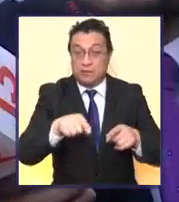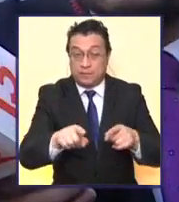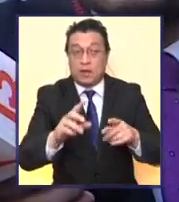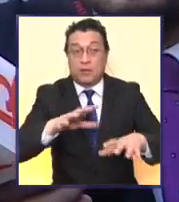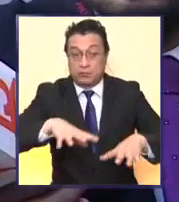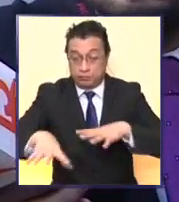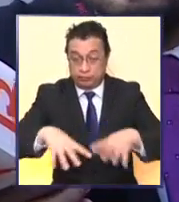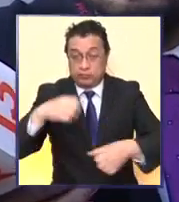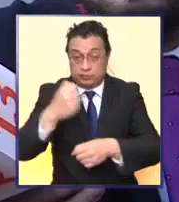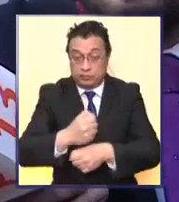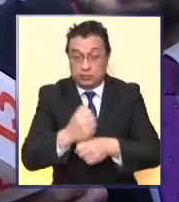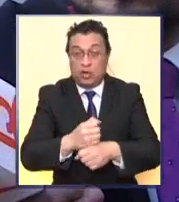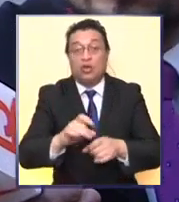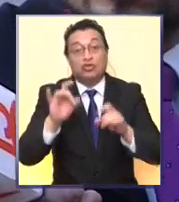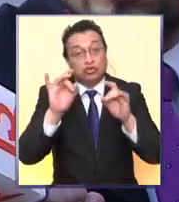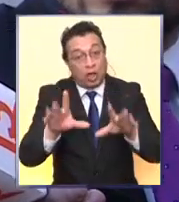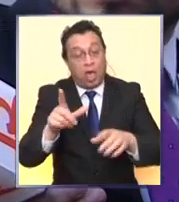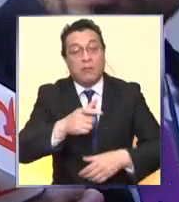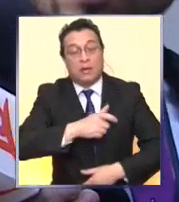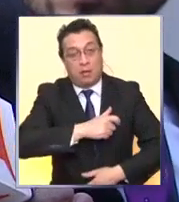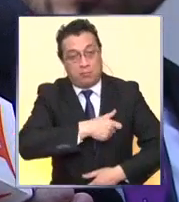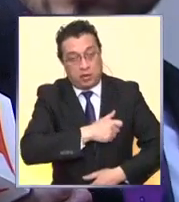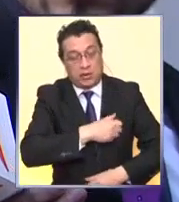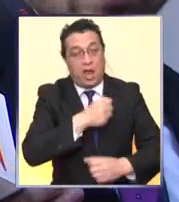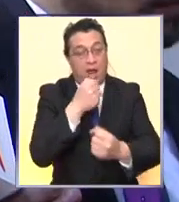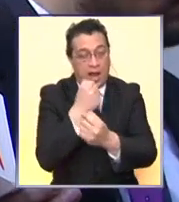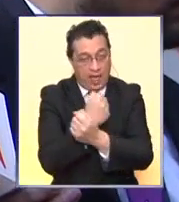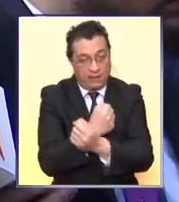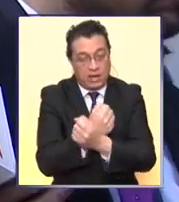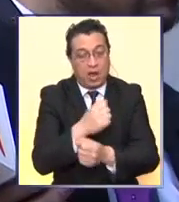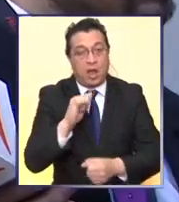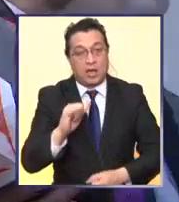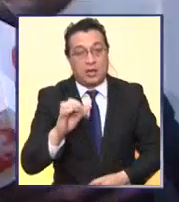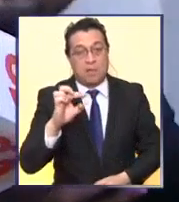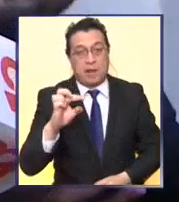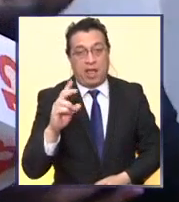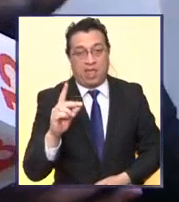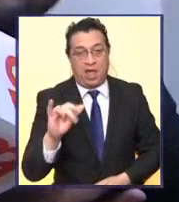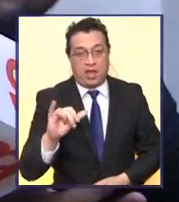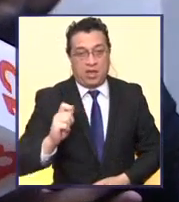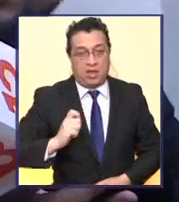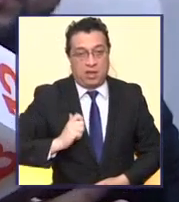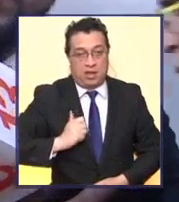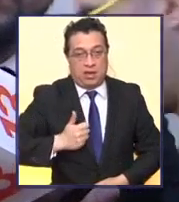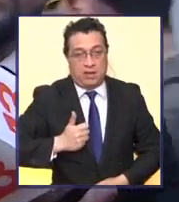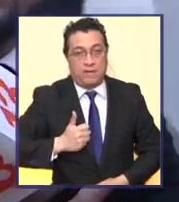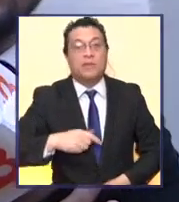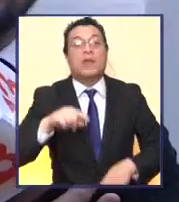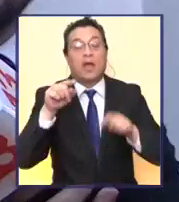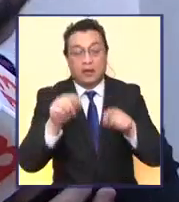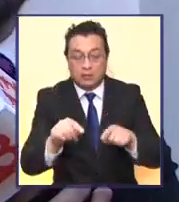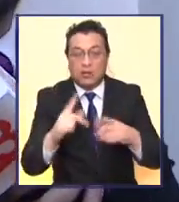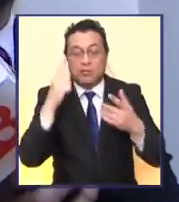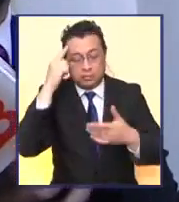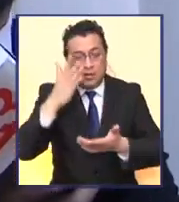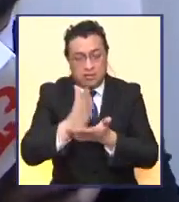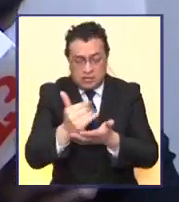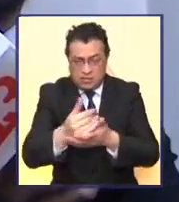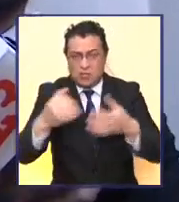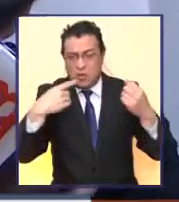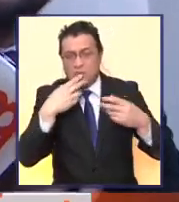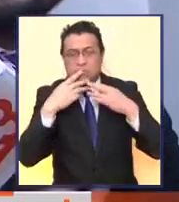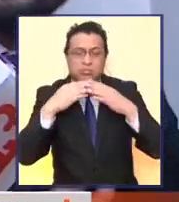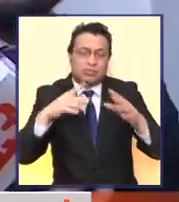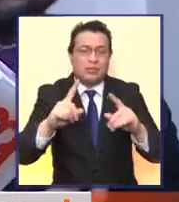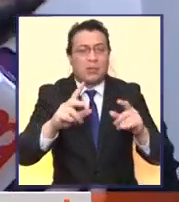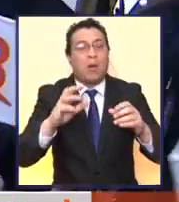acción son nuestras policías, carabineros y la policía de investigación. Y no hagamos medidas que puedan realmente ser efectistas y que el